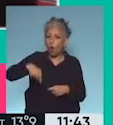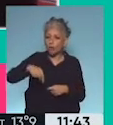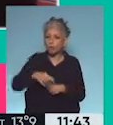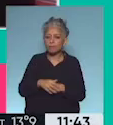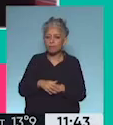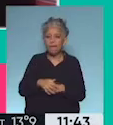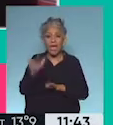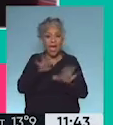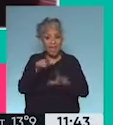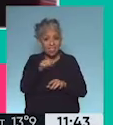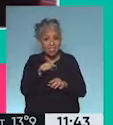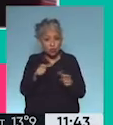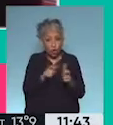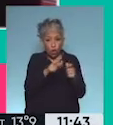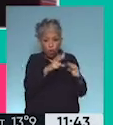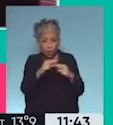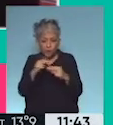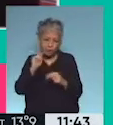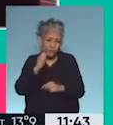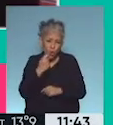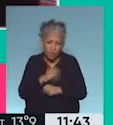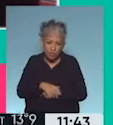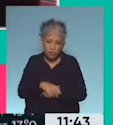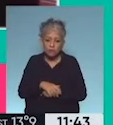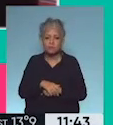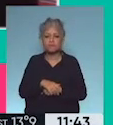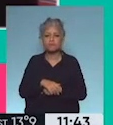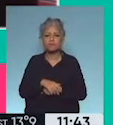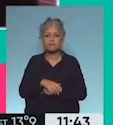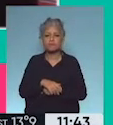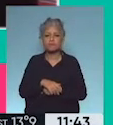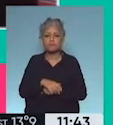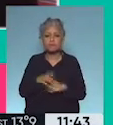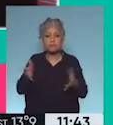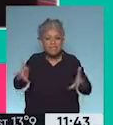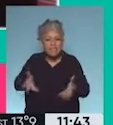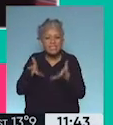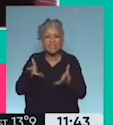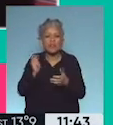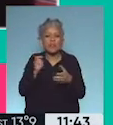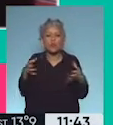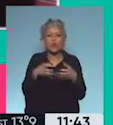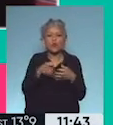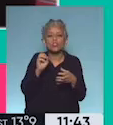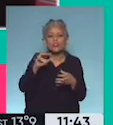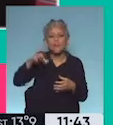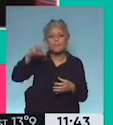Hacer eso fue muy lindo, fue una iniciativa de las fundaciones del grupo Petersen,